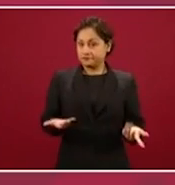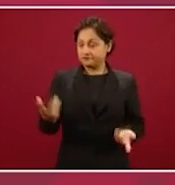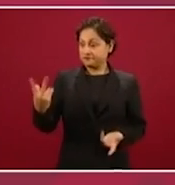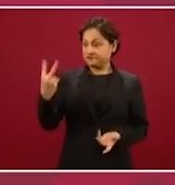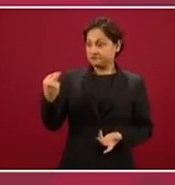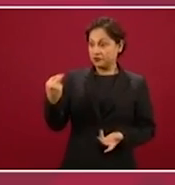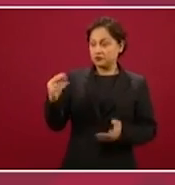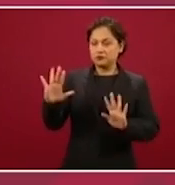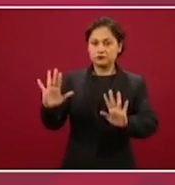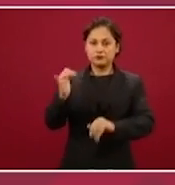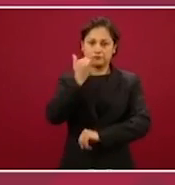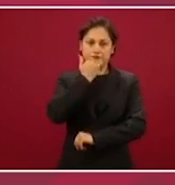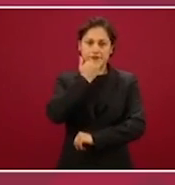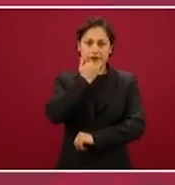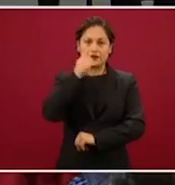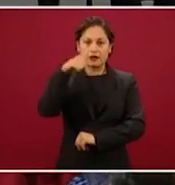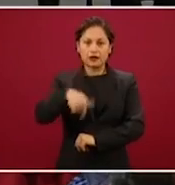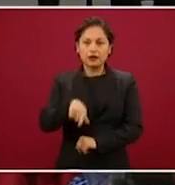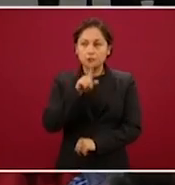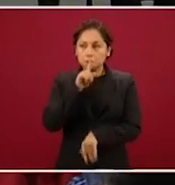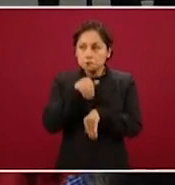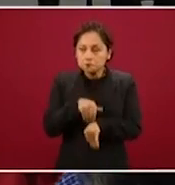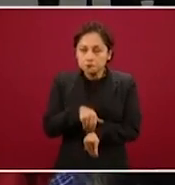no es obedecer y callar, no,